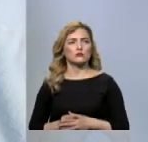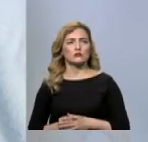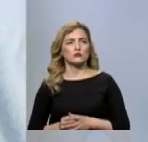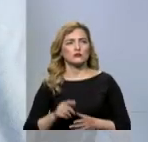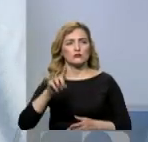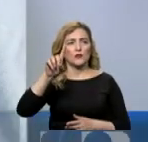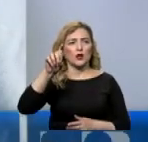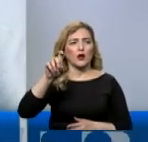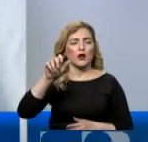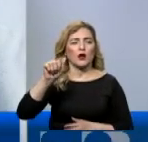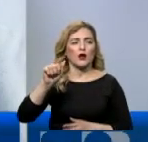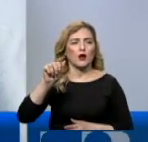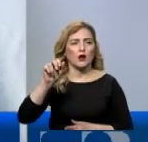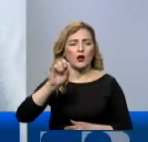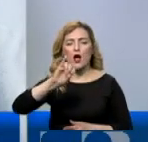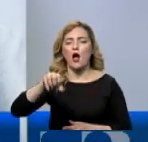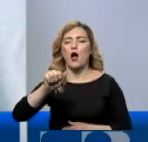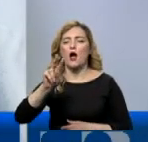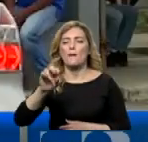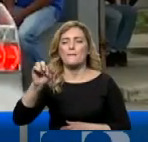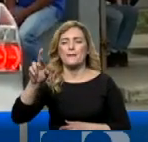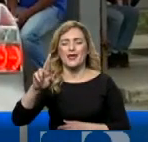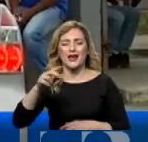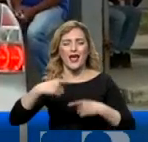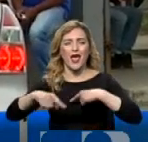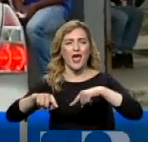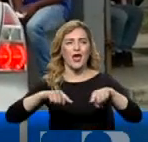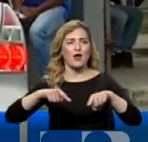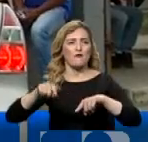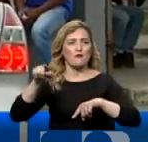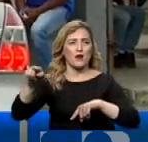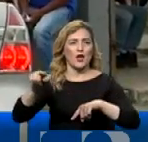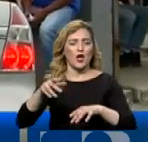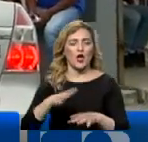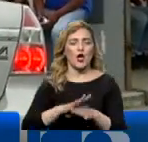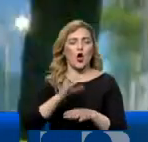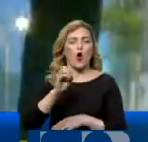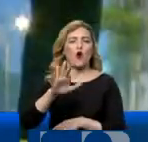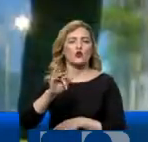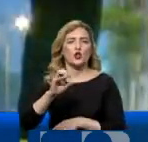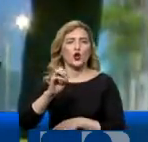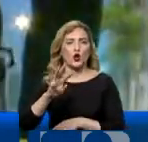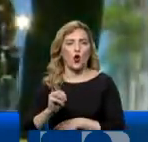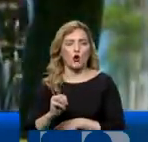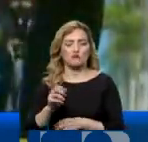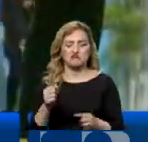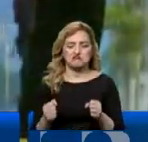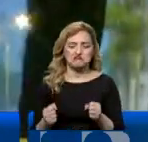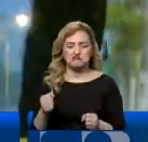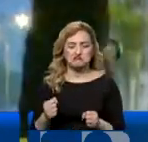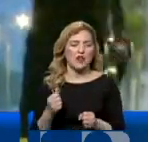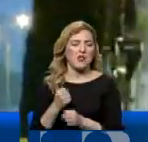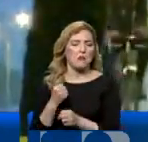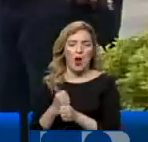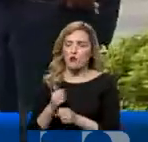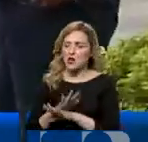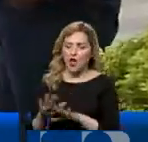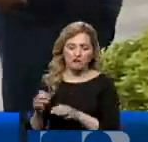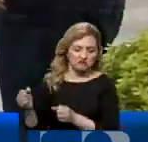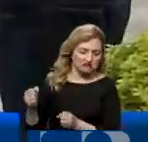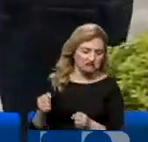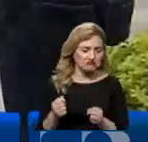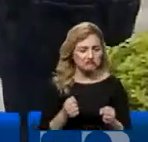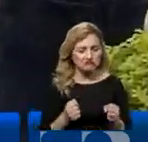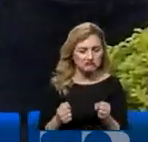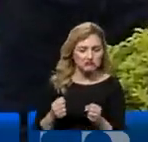Javier Enrique Soria, jefe de seguridad de la Cotecom, recibió 4 disparos mientras manejaba al salir de su trabajo en el puerto marítimo.